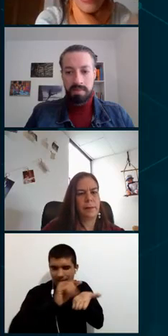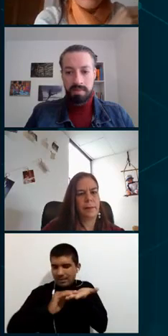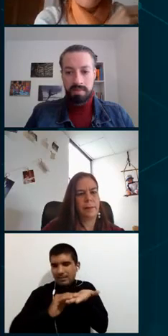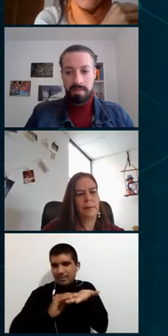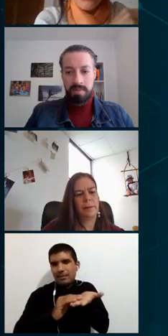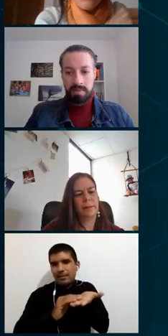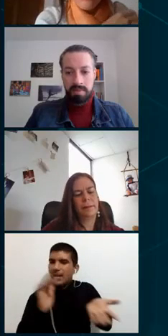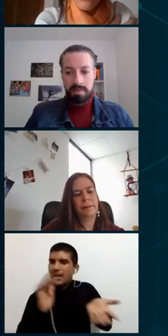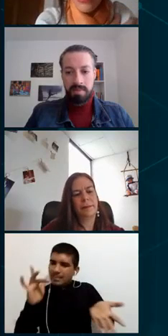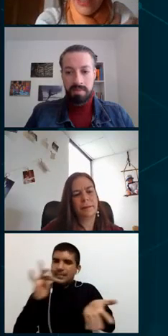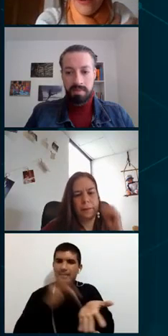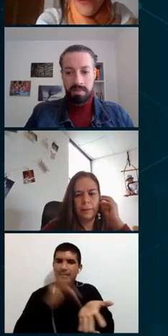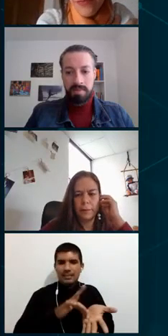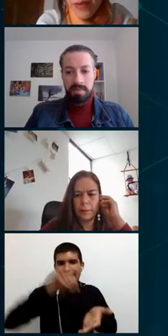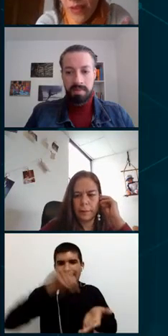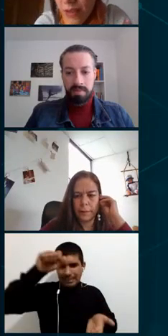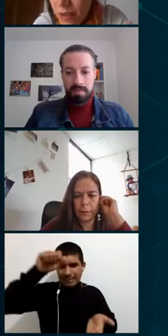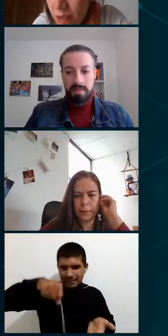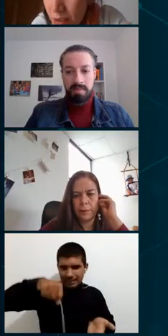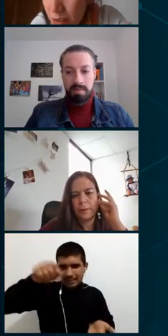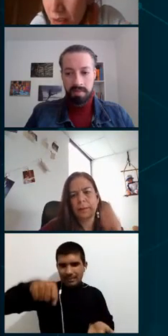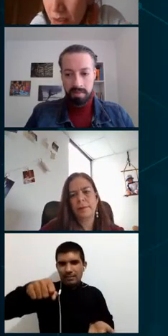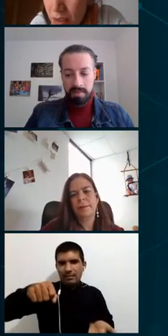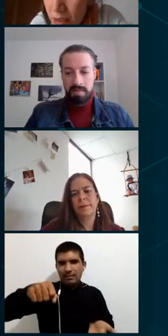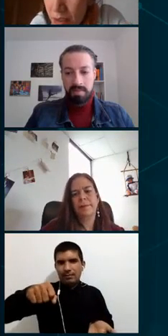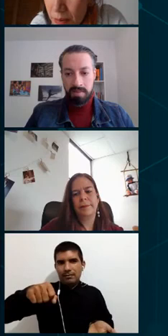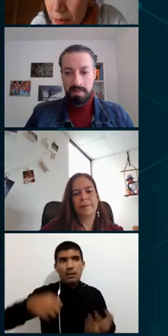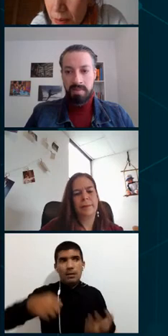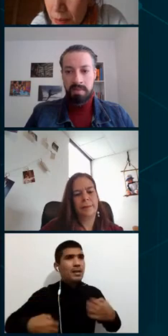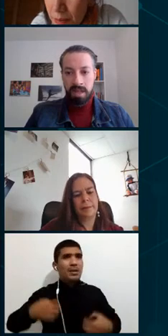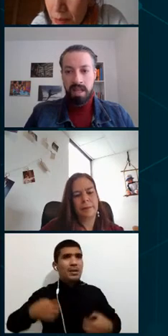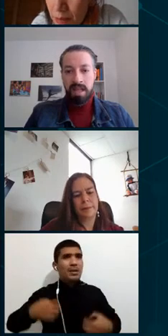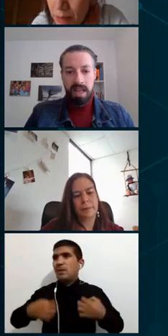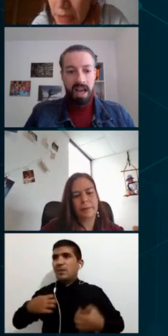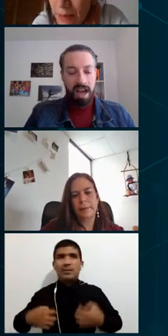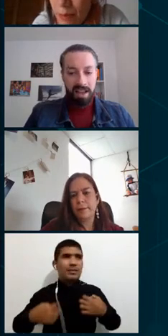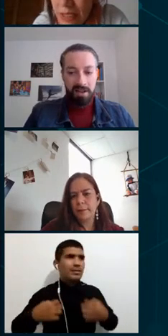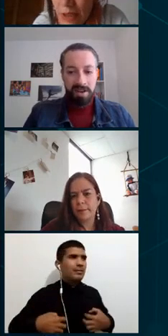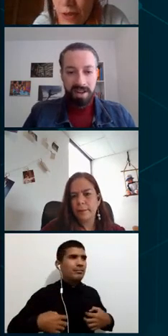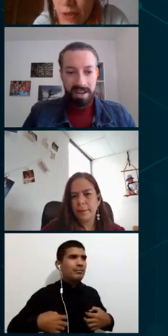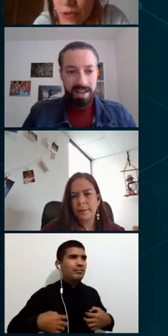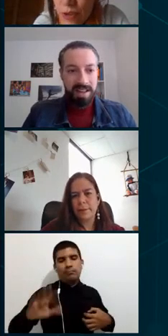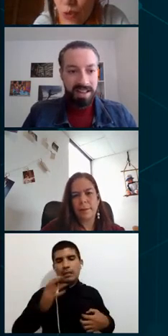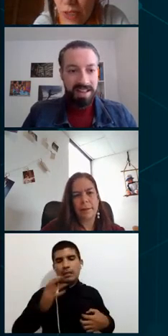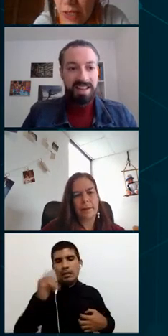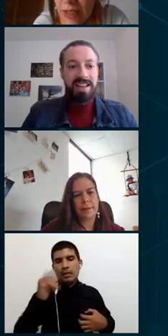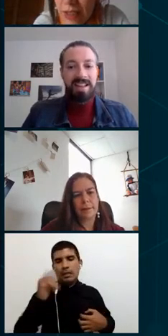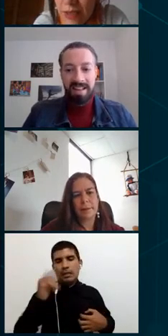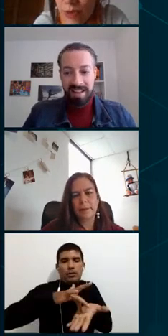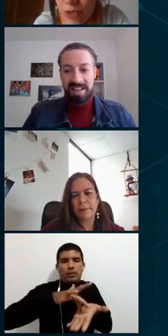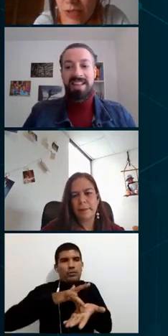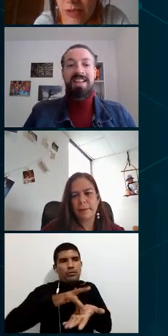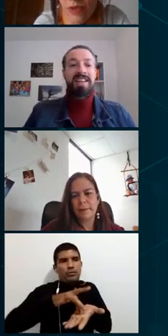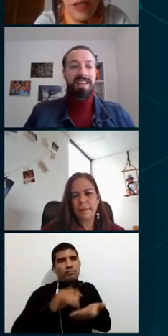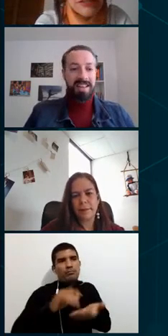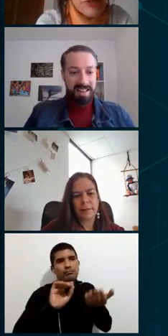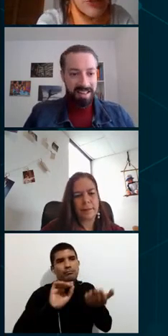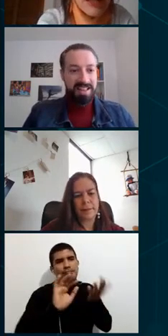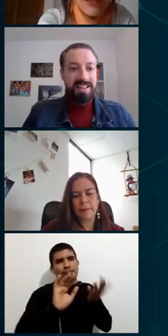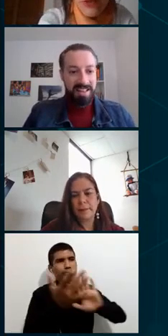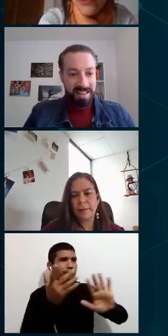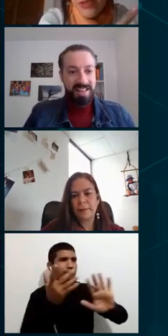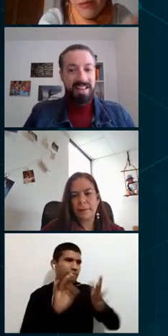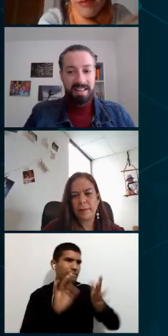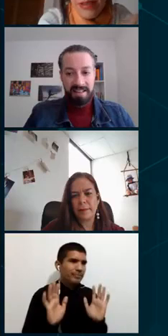y allá se siente vulnerada. Mira, por acá Leonardo tiró una ideas conscientes con